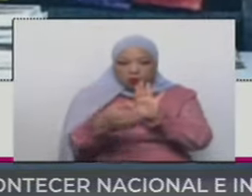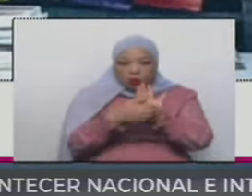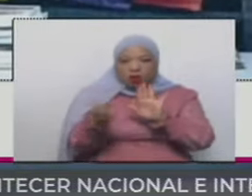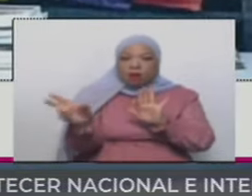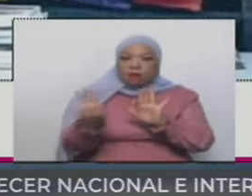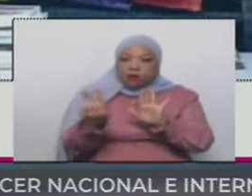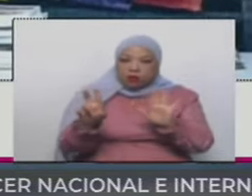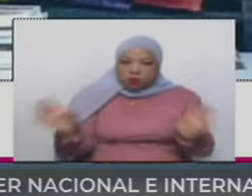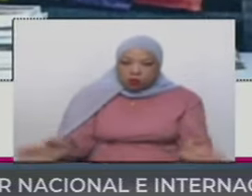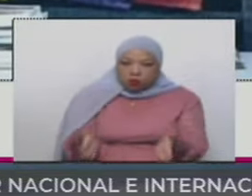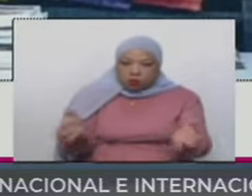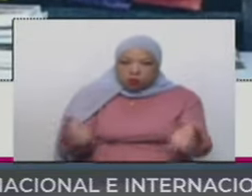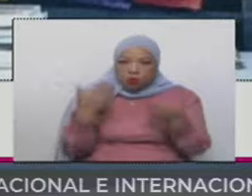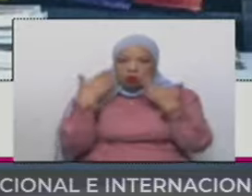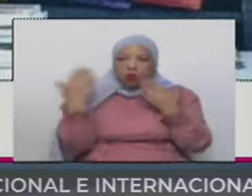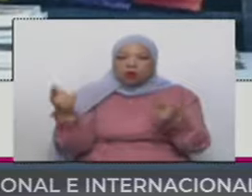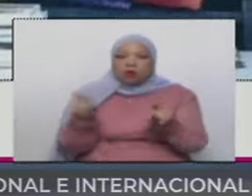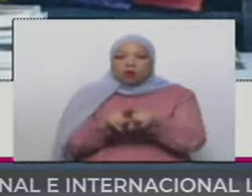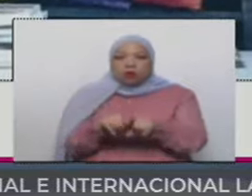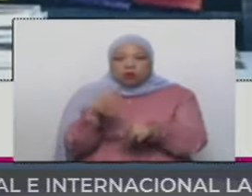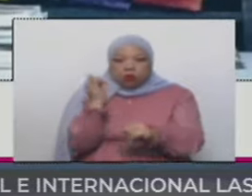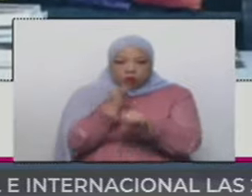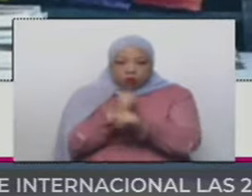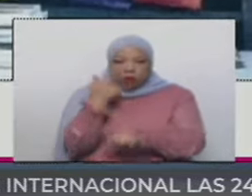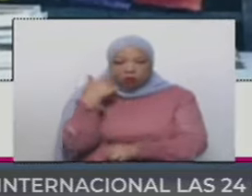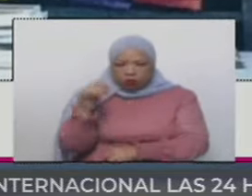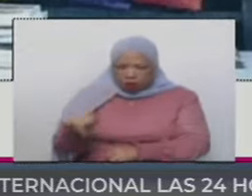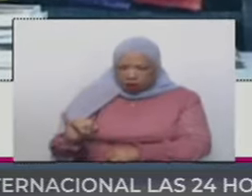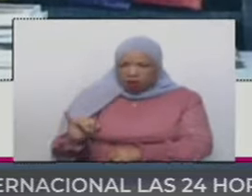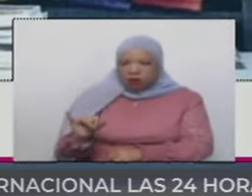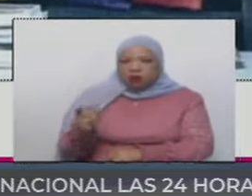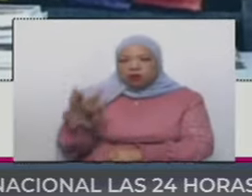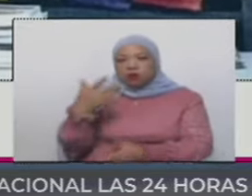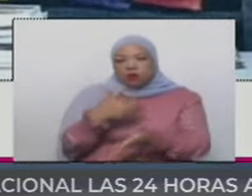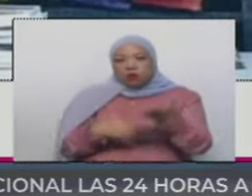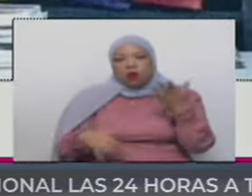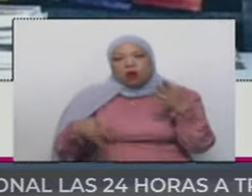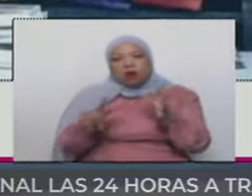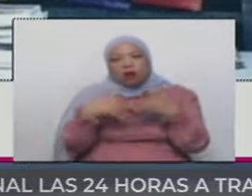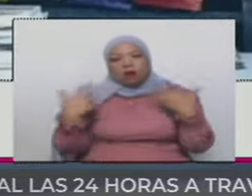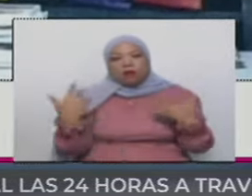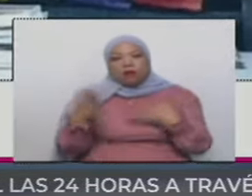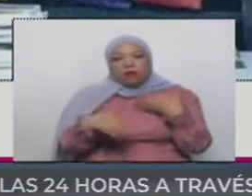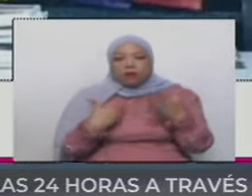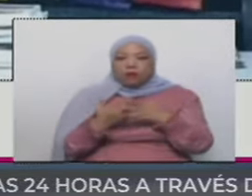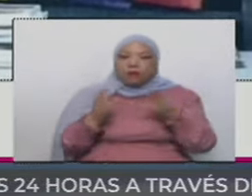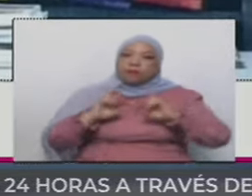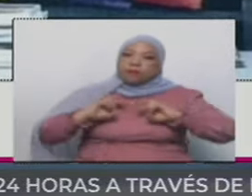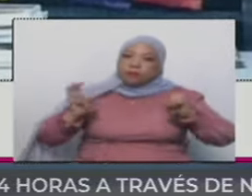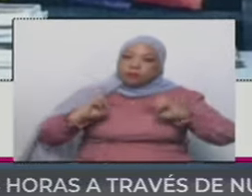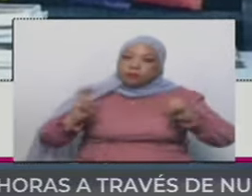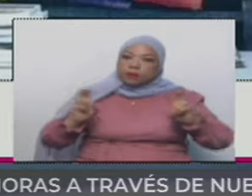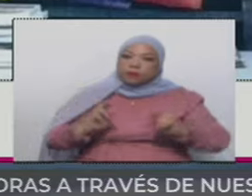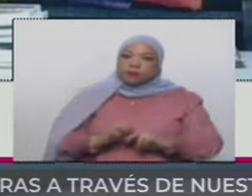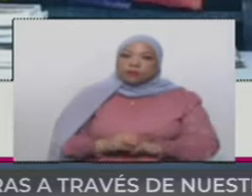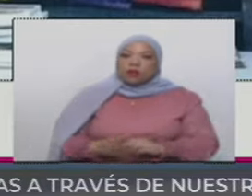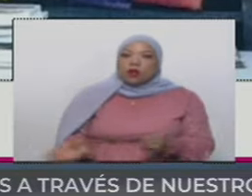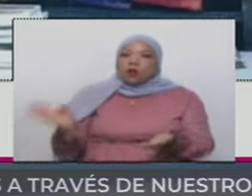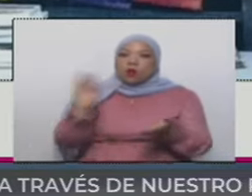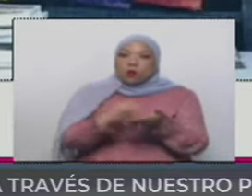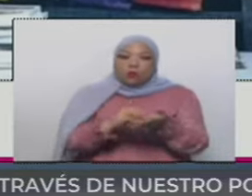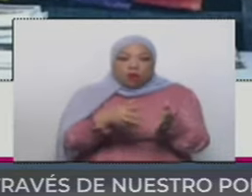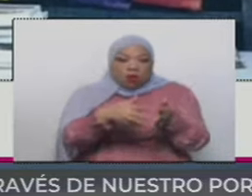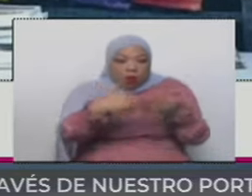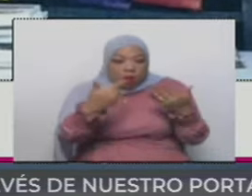Venezuela, yo veo su página. Y leí un artículo sobre este tema, se llamaba Volver a los